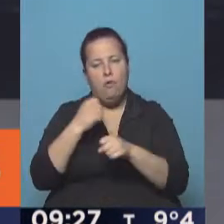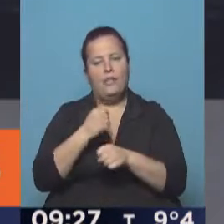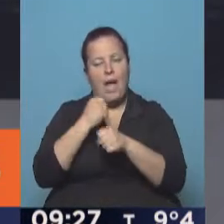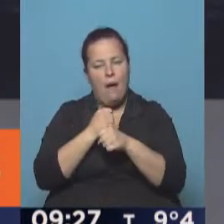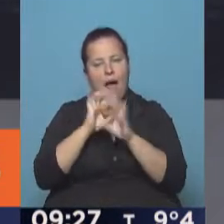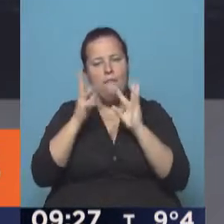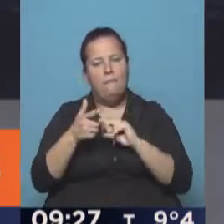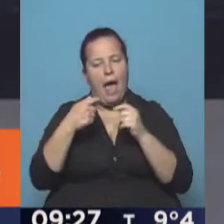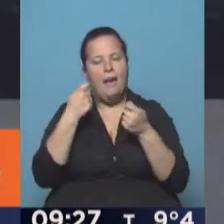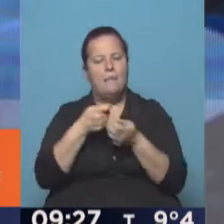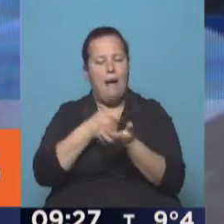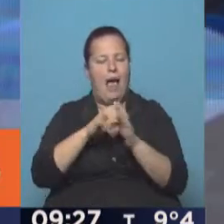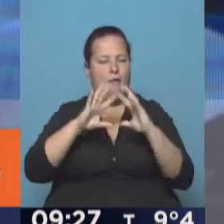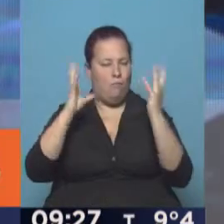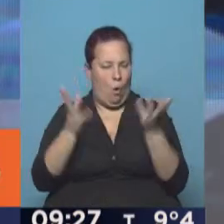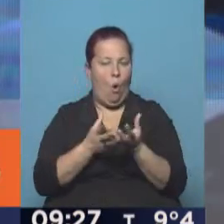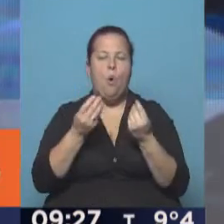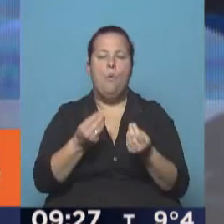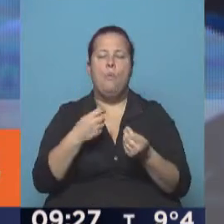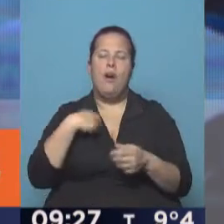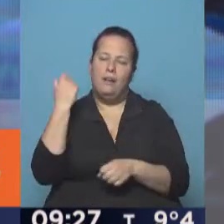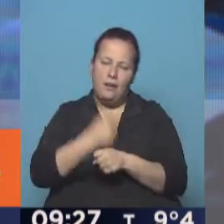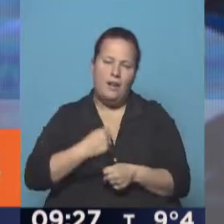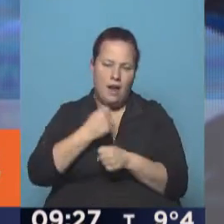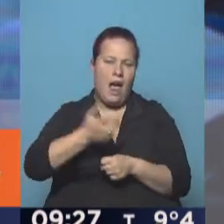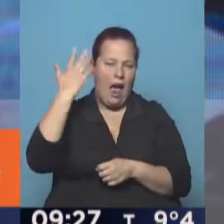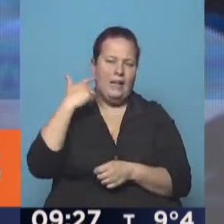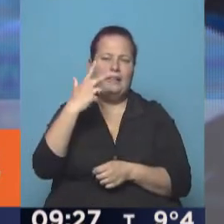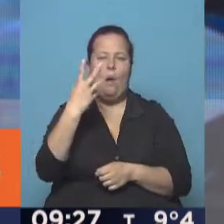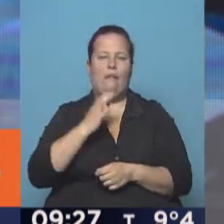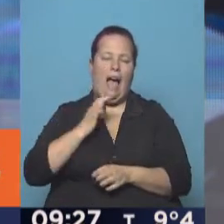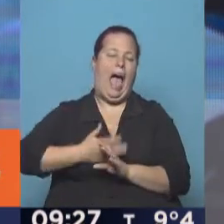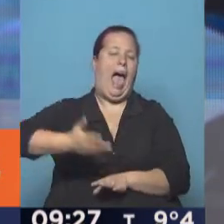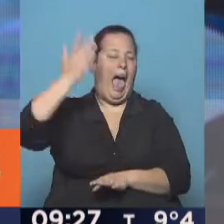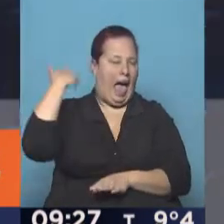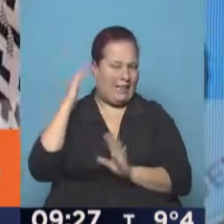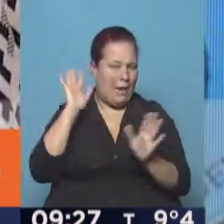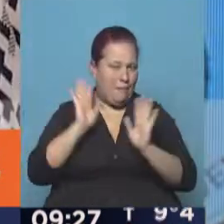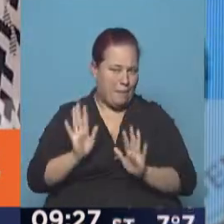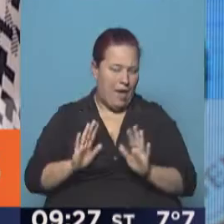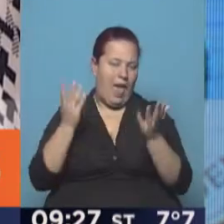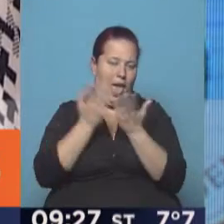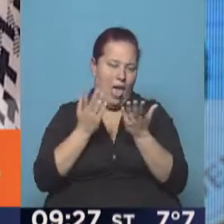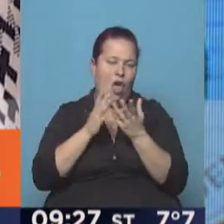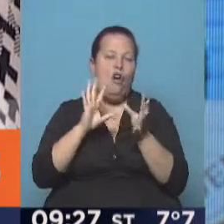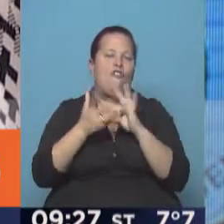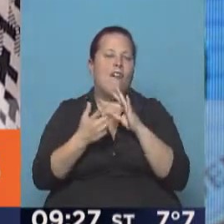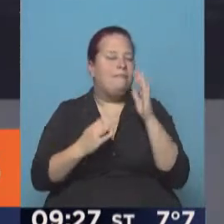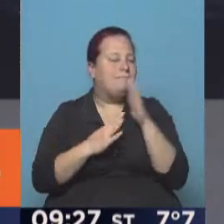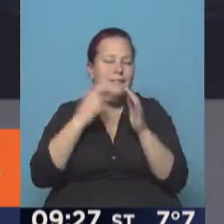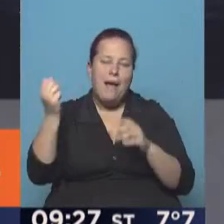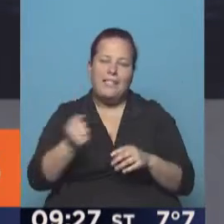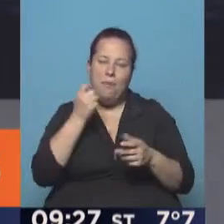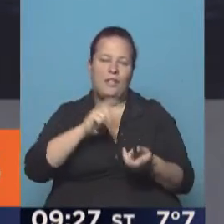en el esquema de cobertura universal porque lo veníamos trabajando 3 o 4 años antes como uno de los pilares